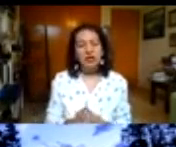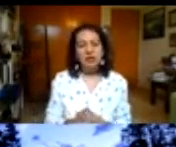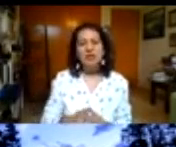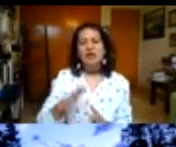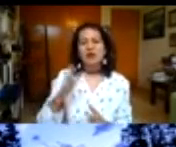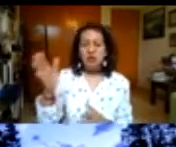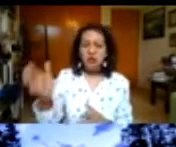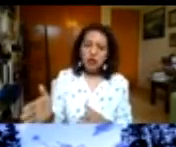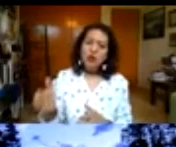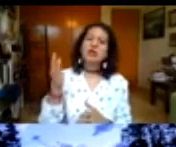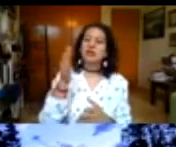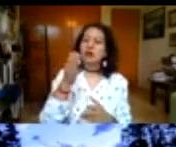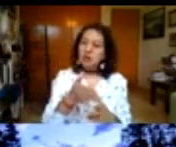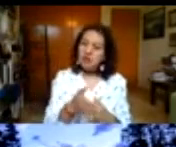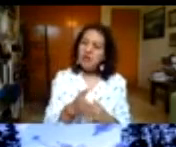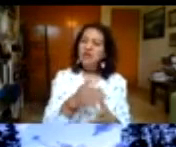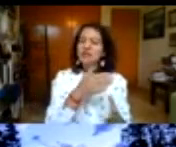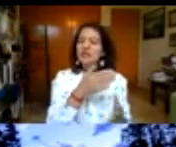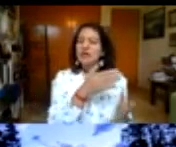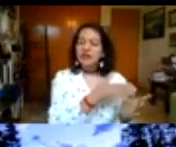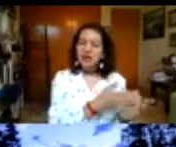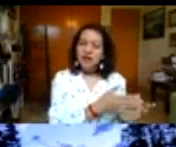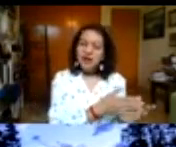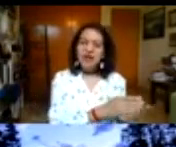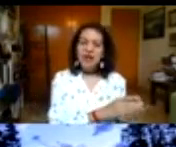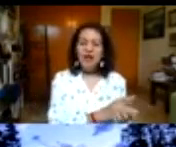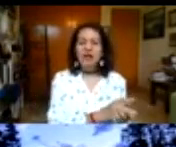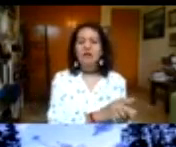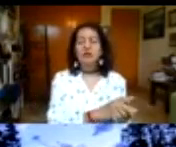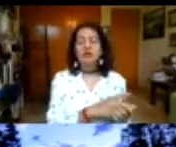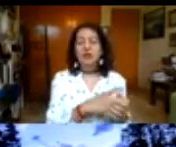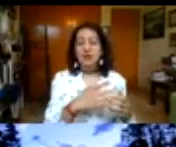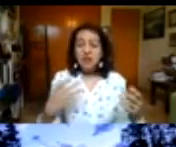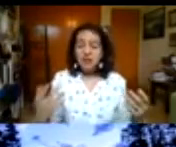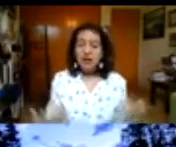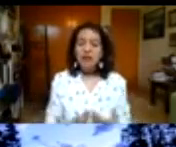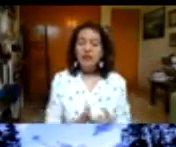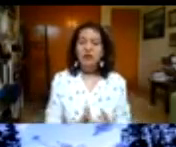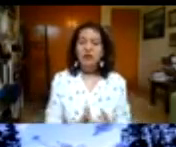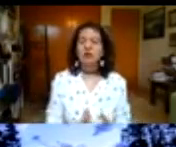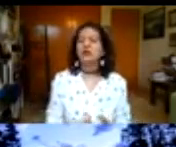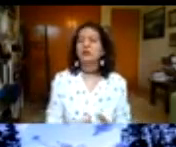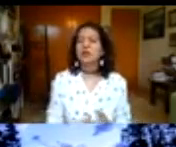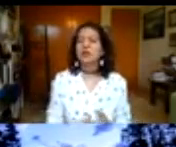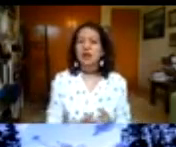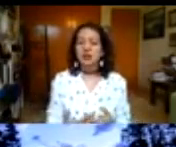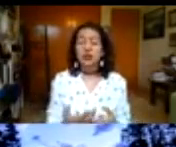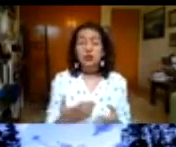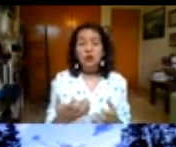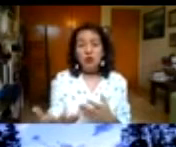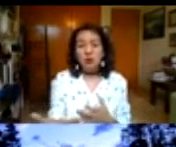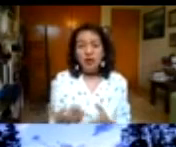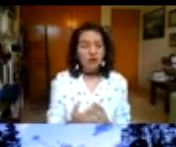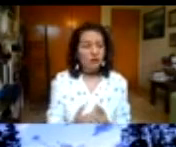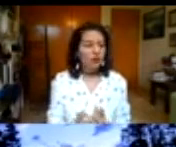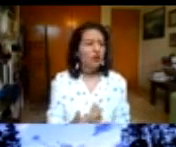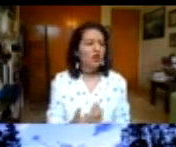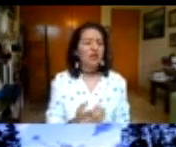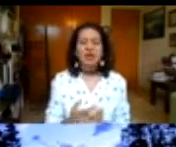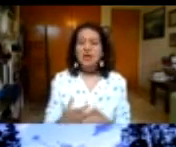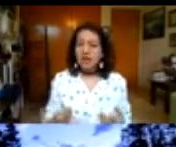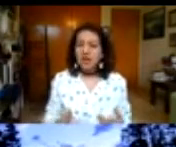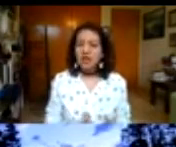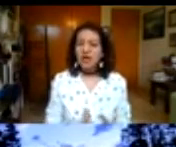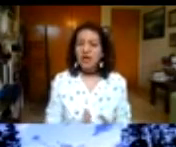a través de comisiones, de comités, del área administrativa, de los centros de investigación, como varias